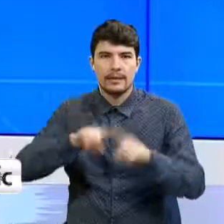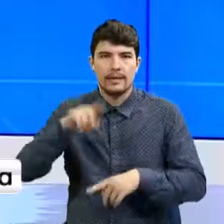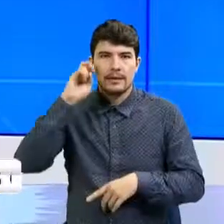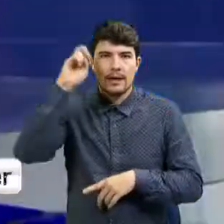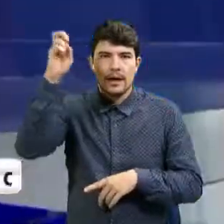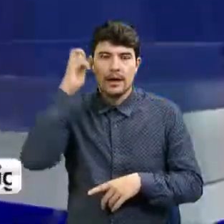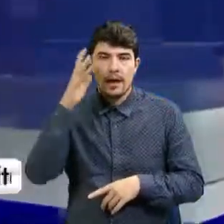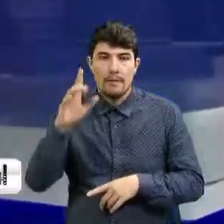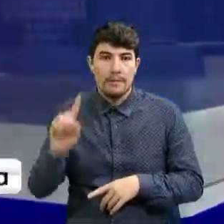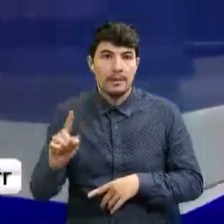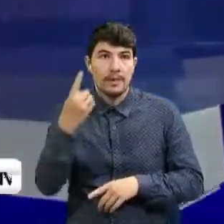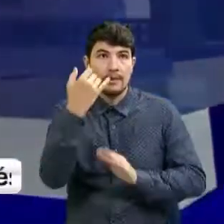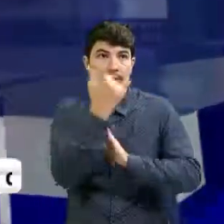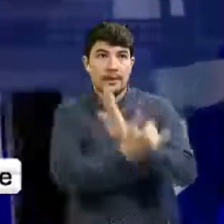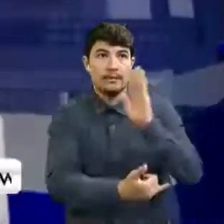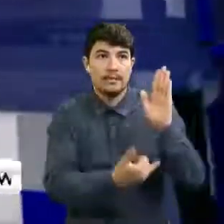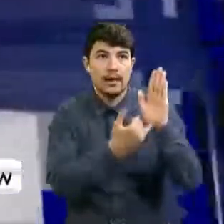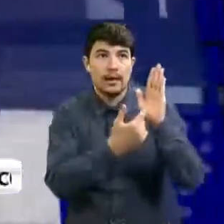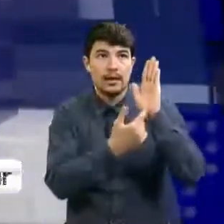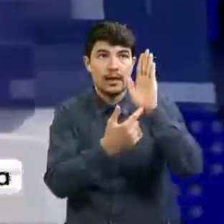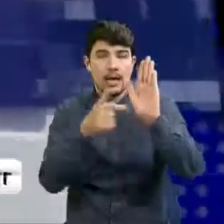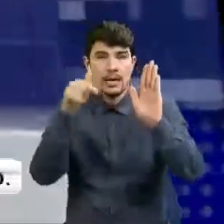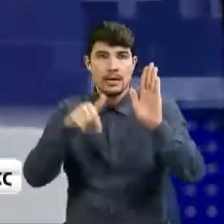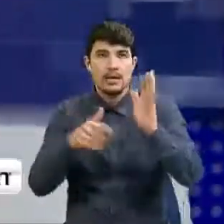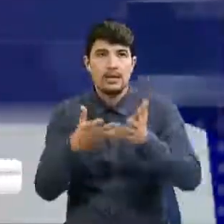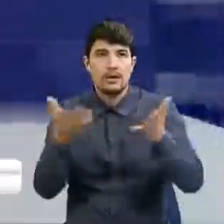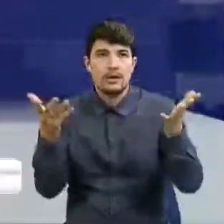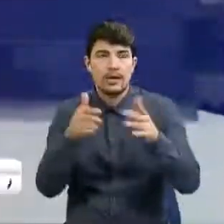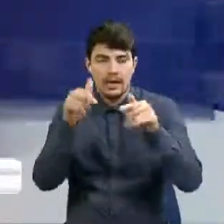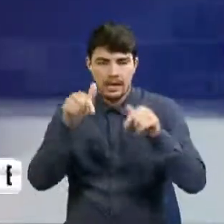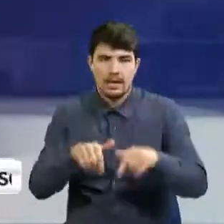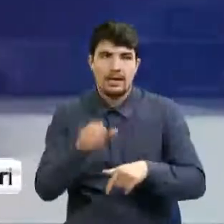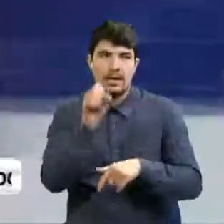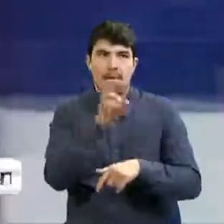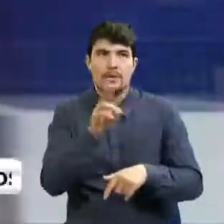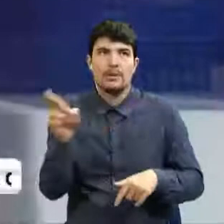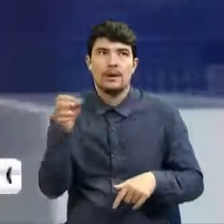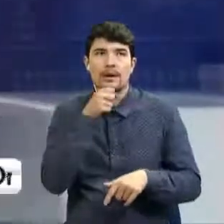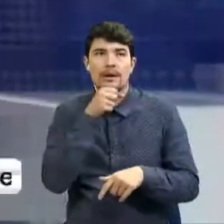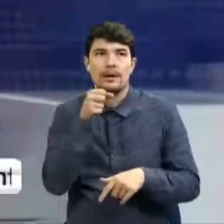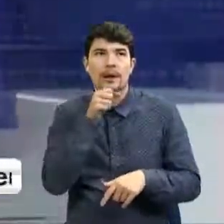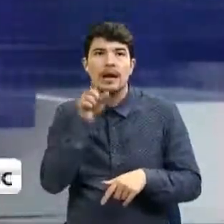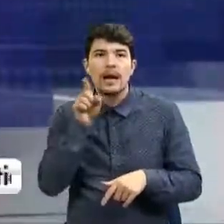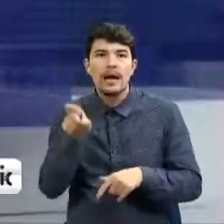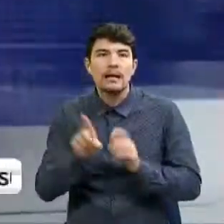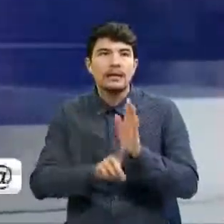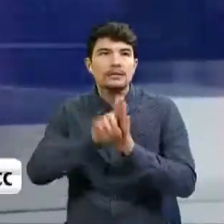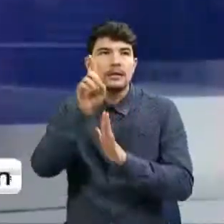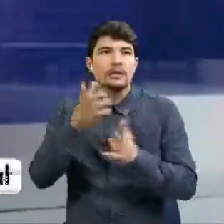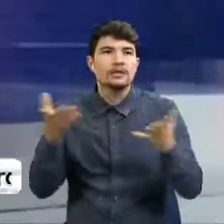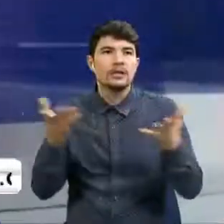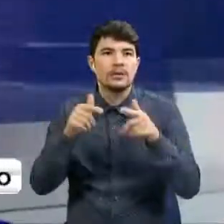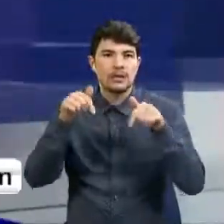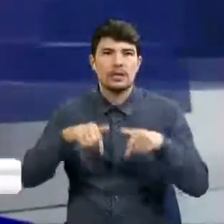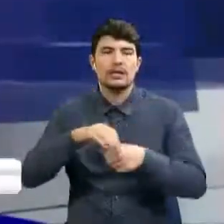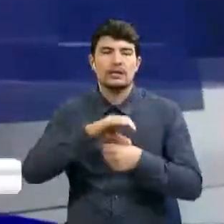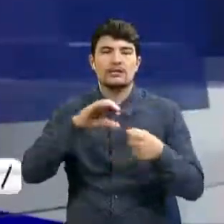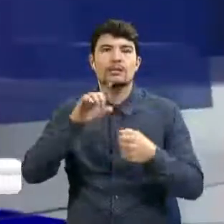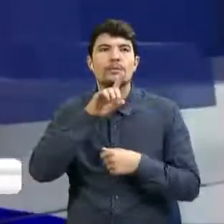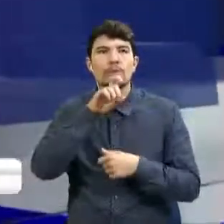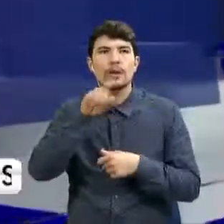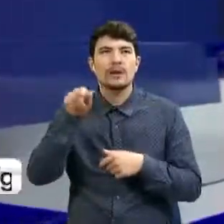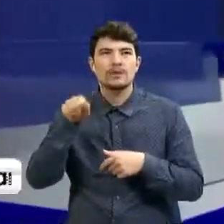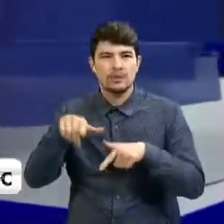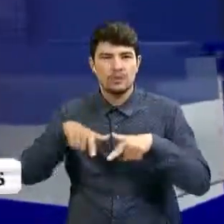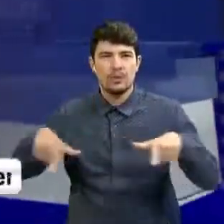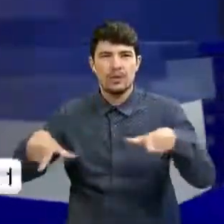Pero primero esta, que es nuestra imagen del día en Oriente Noticias. Y se desarrolla precisamente aquí en Bucaramanga, en una invasión,